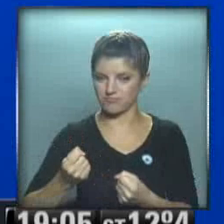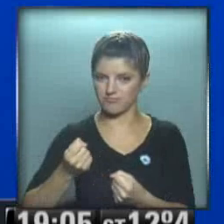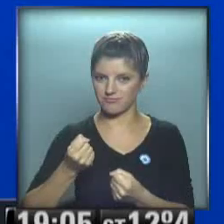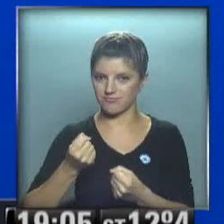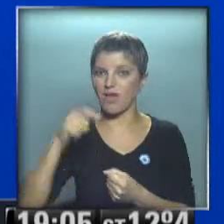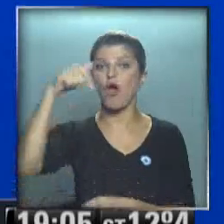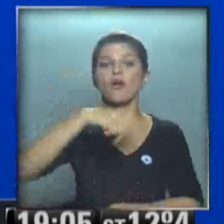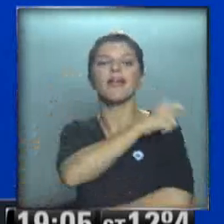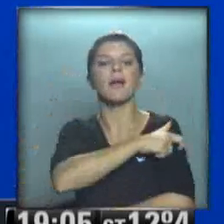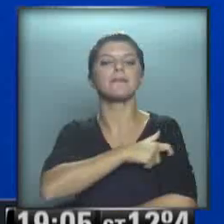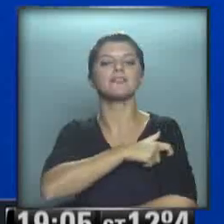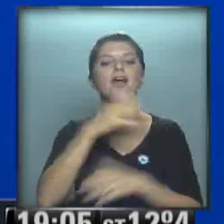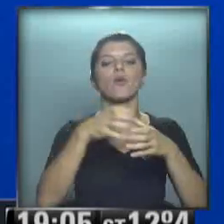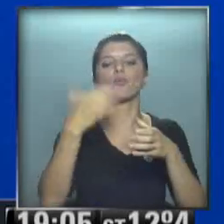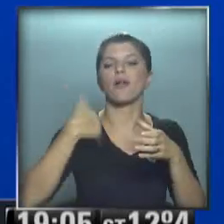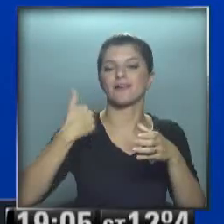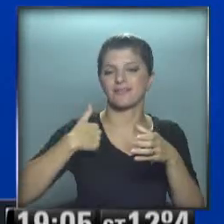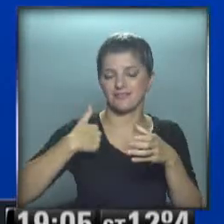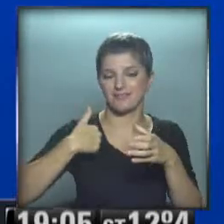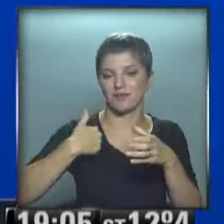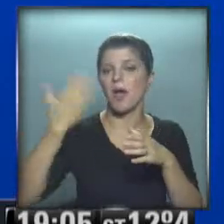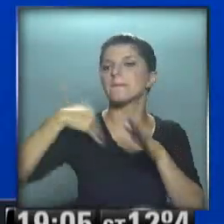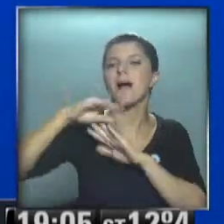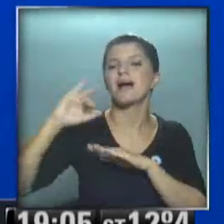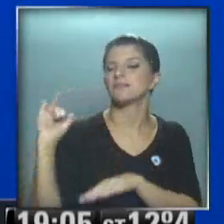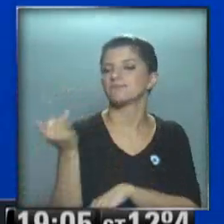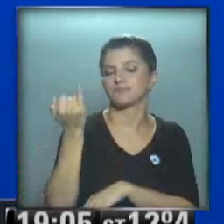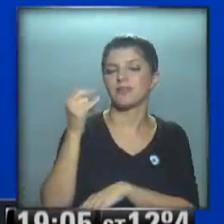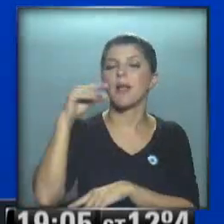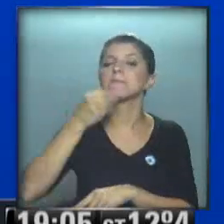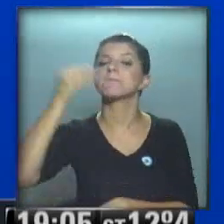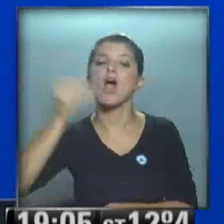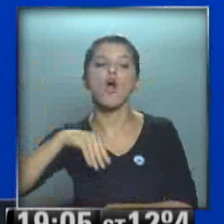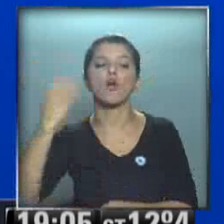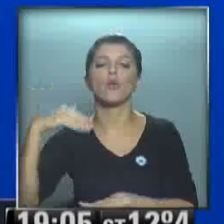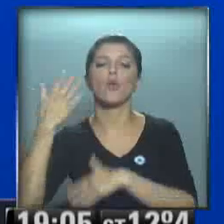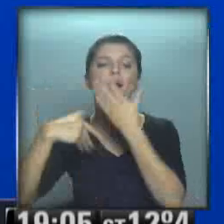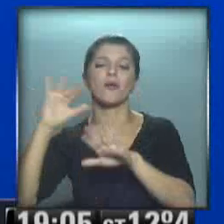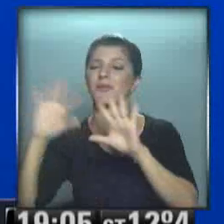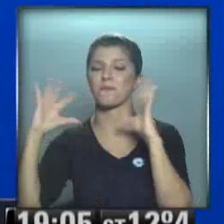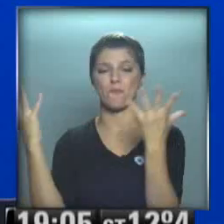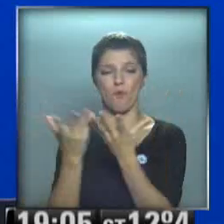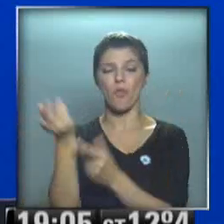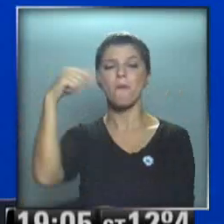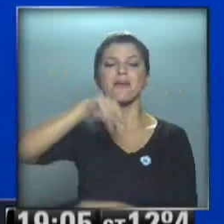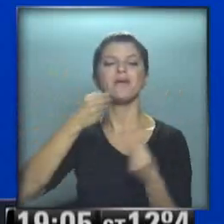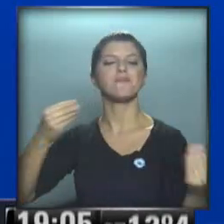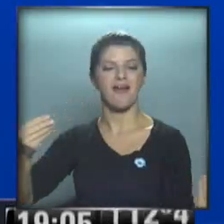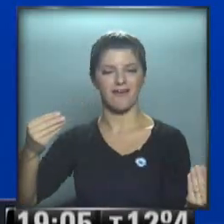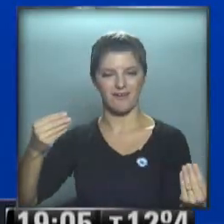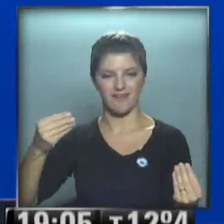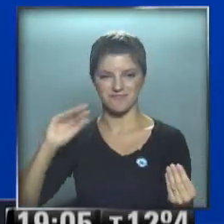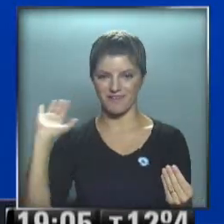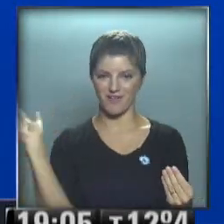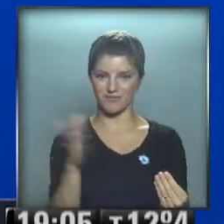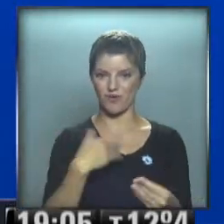el capitán del seleccionado nacional, el más talentoso de todos, el mejor jugador del mundo, viene para ajustar todo